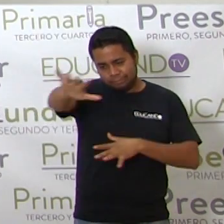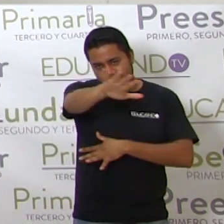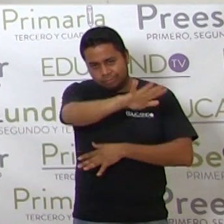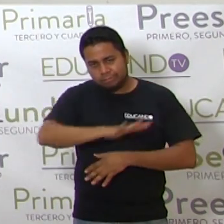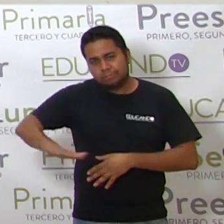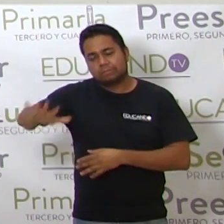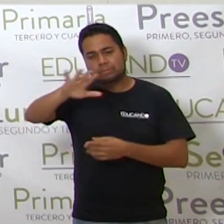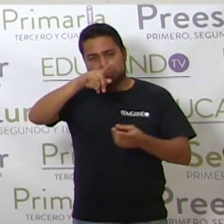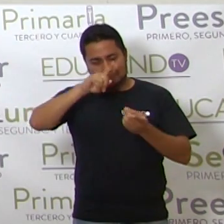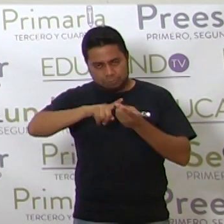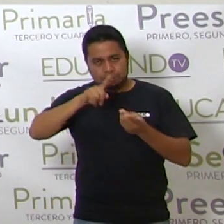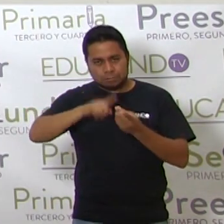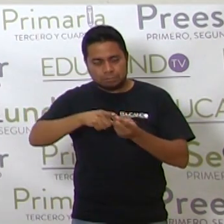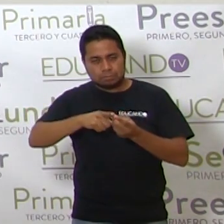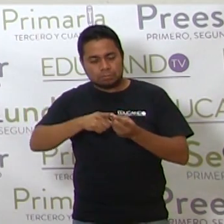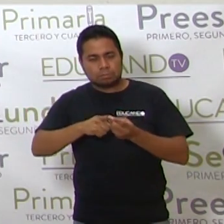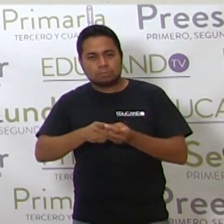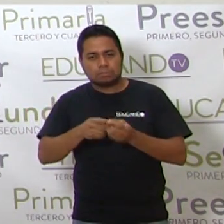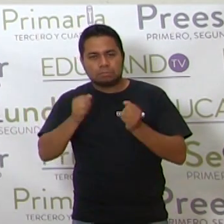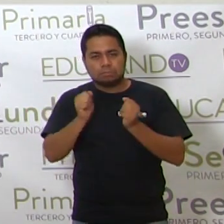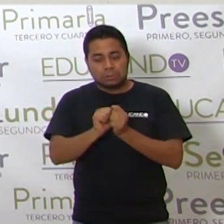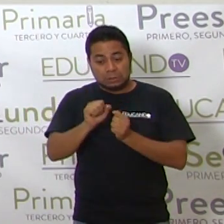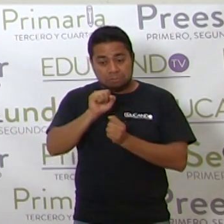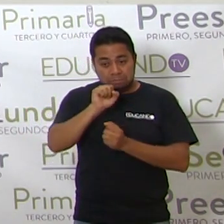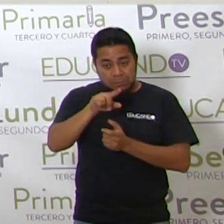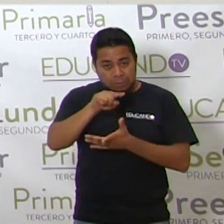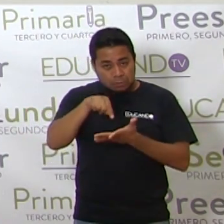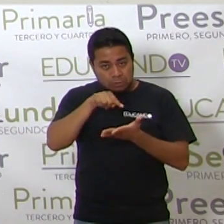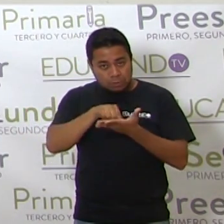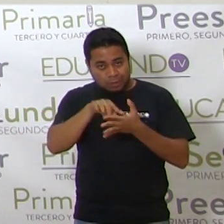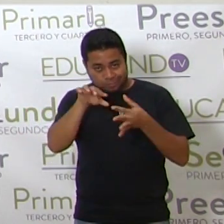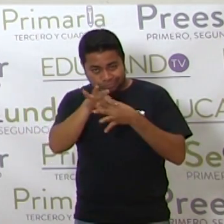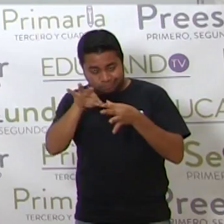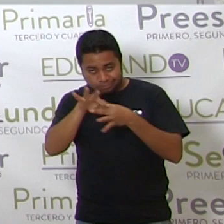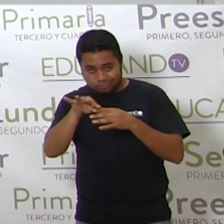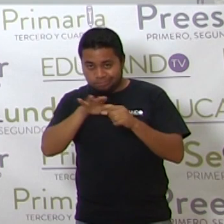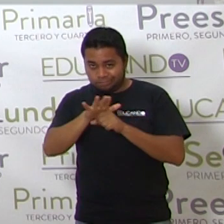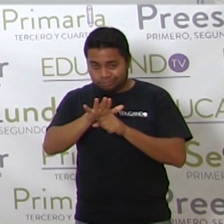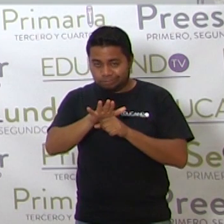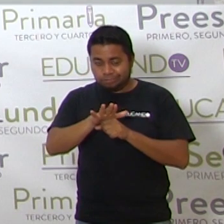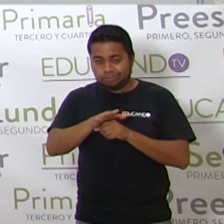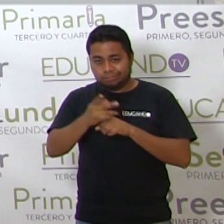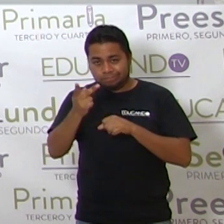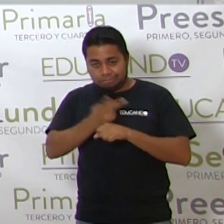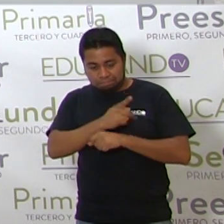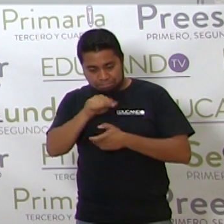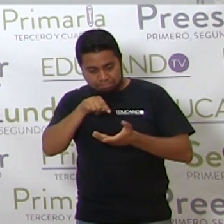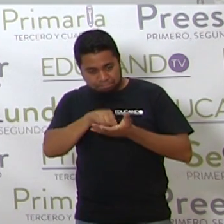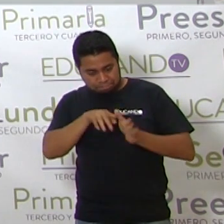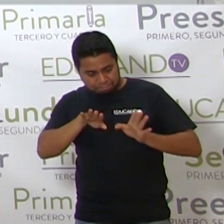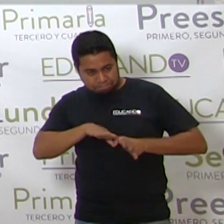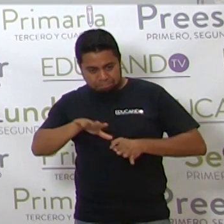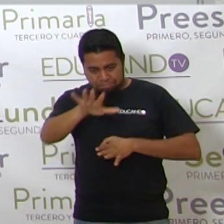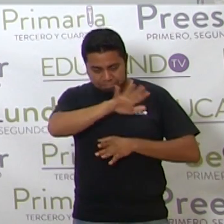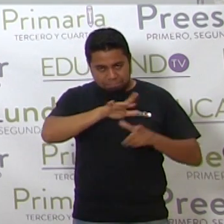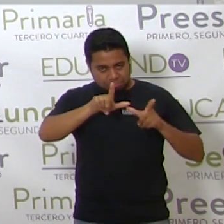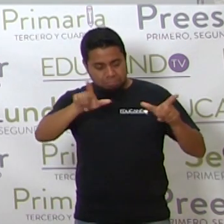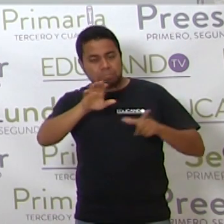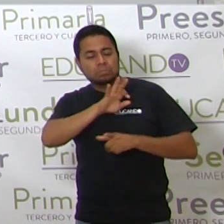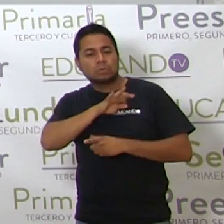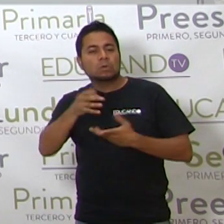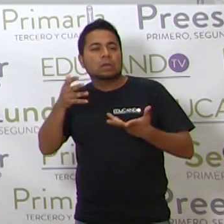escenario a partir de dicho escenario la descripción de las escenografías que nos van a permitir realizar